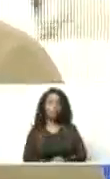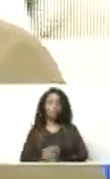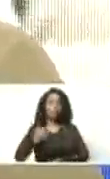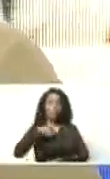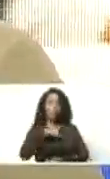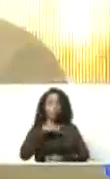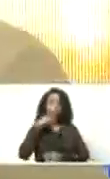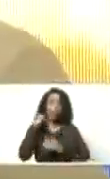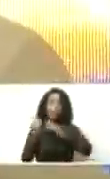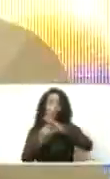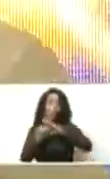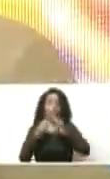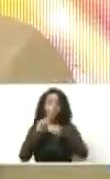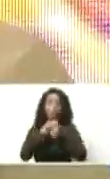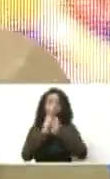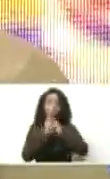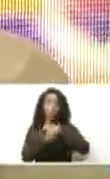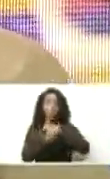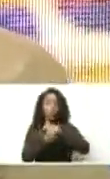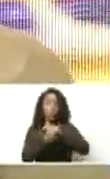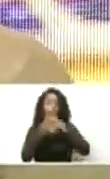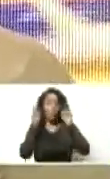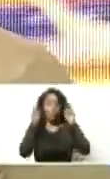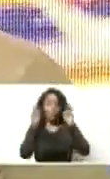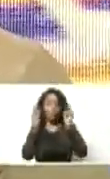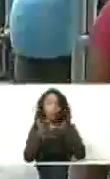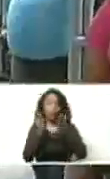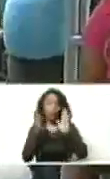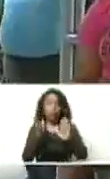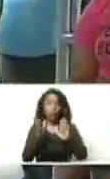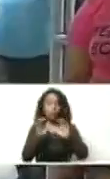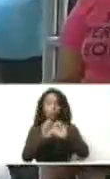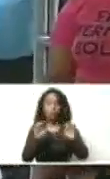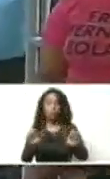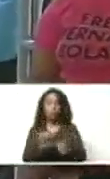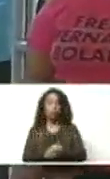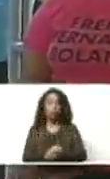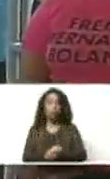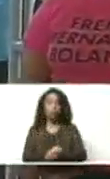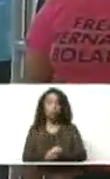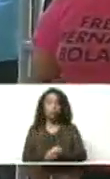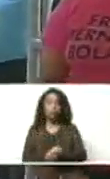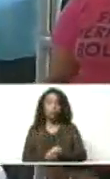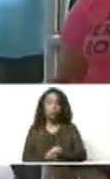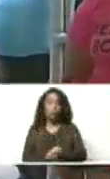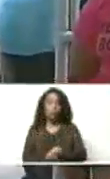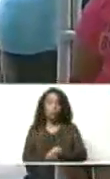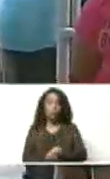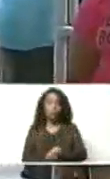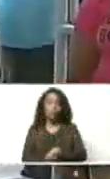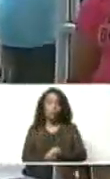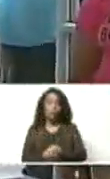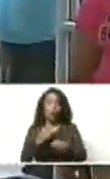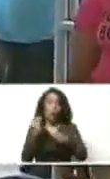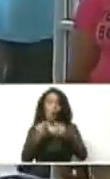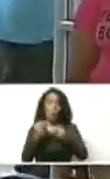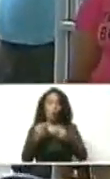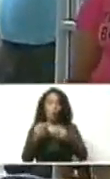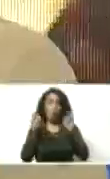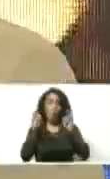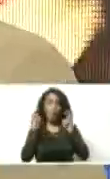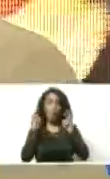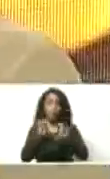institución sea transformada en un complejo educativo. ¿Cómo así, chico? Dime, ¿qué hay que hacer? En un complejo educativo, que